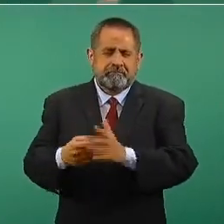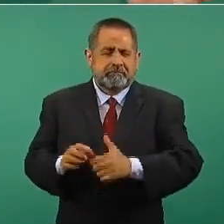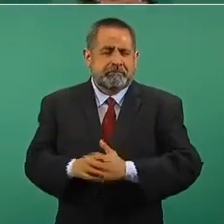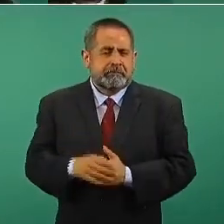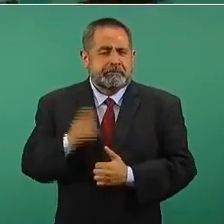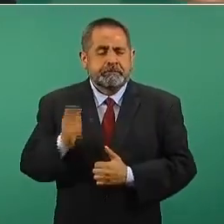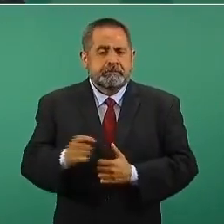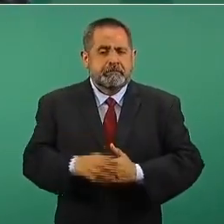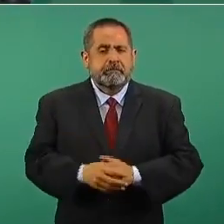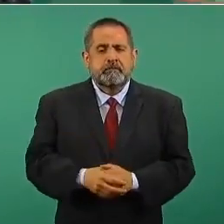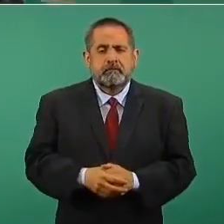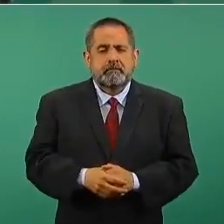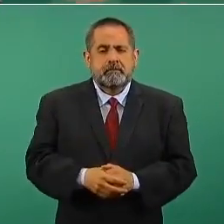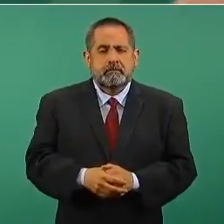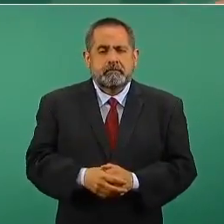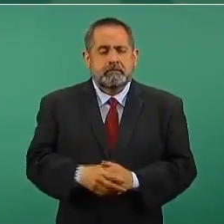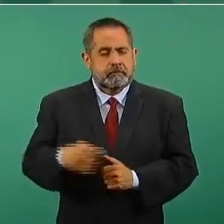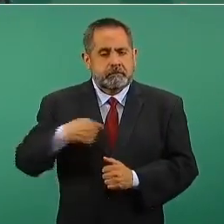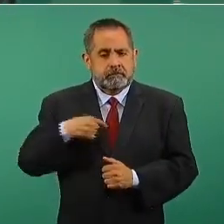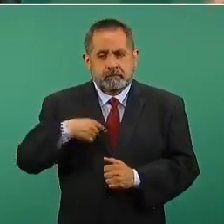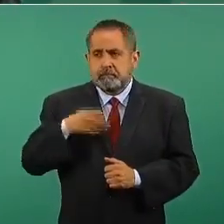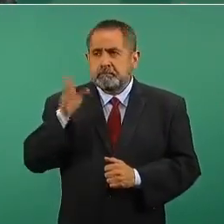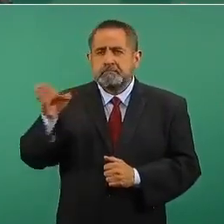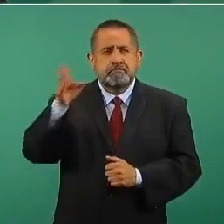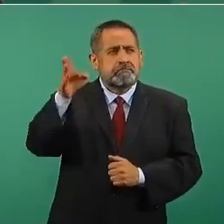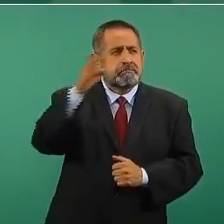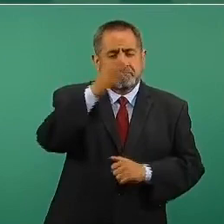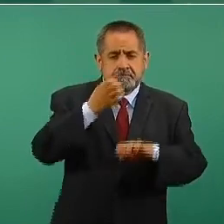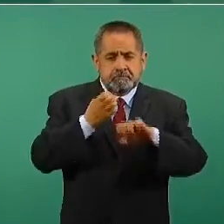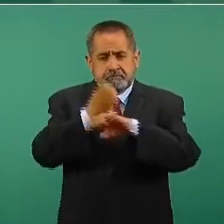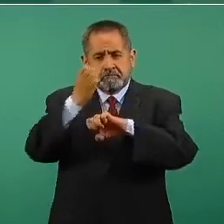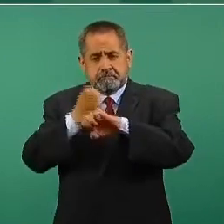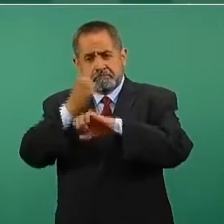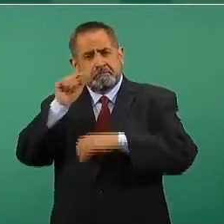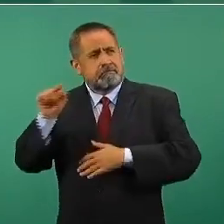Tan es así, yo voy a los estados